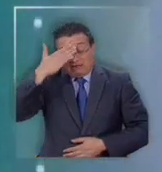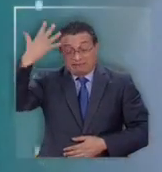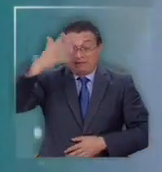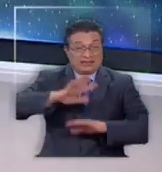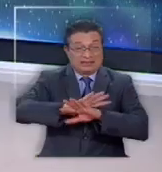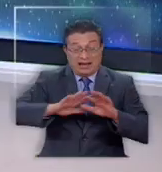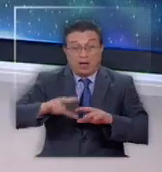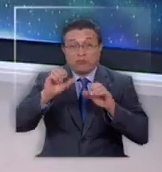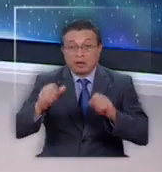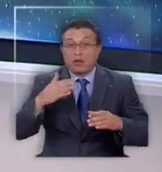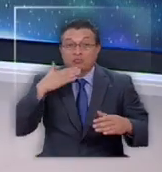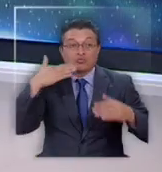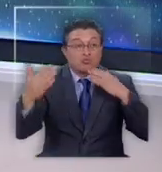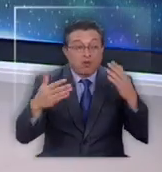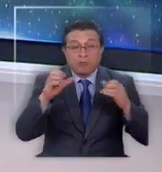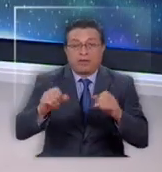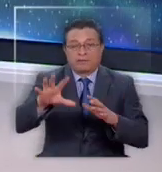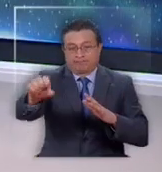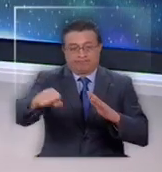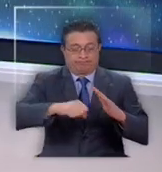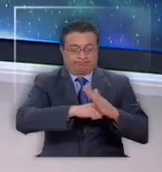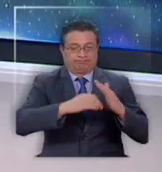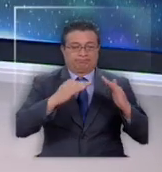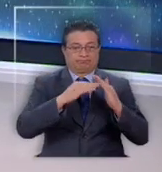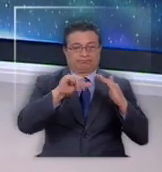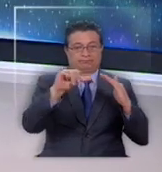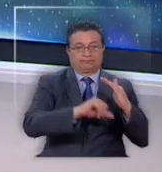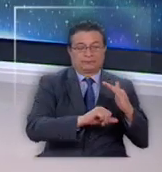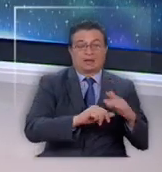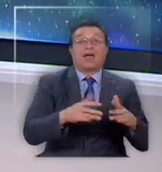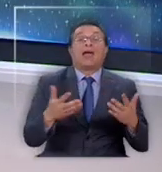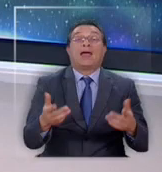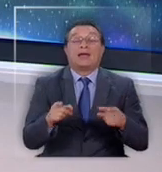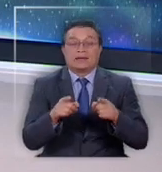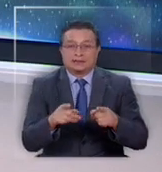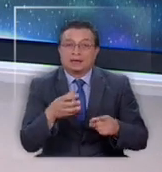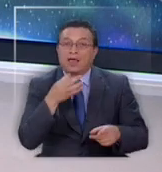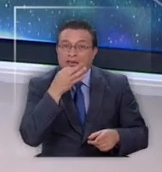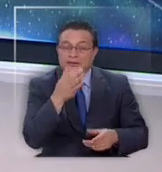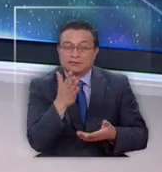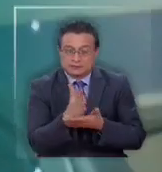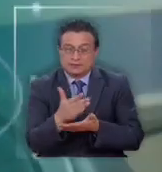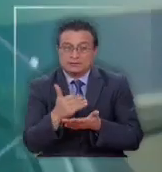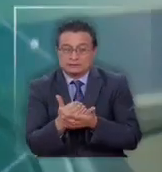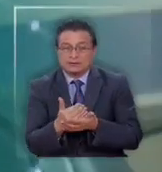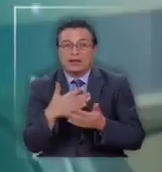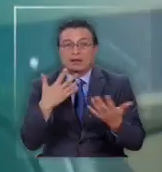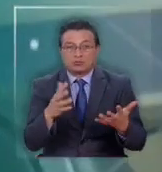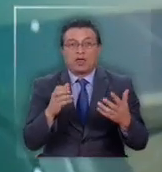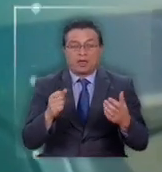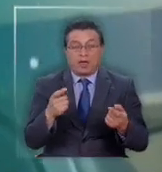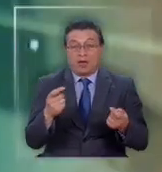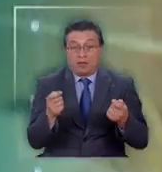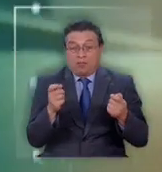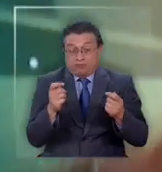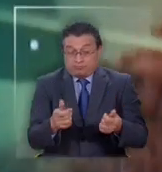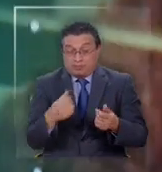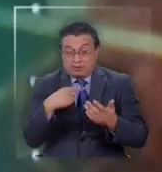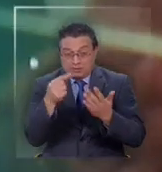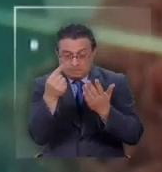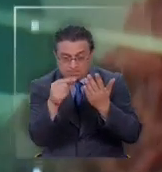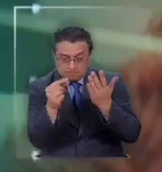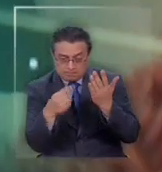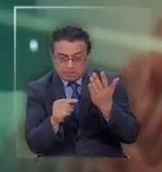de todas maneras pueden contagiar y podemos aislarlo en el fondo lo que quiero decir es que la estrategia de generar capacidades diagnósticas